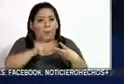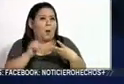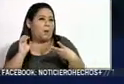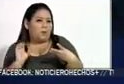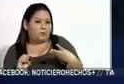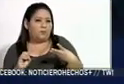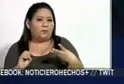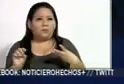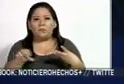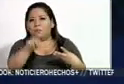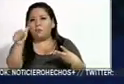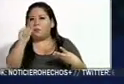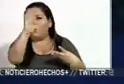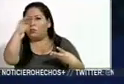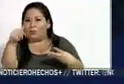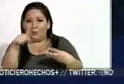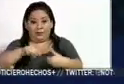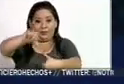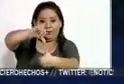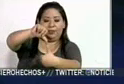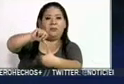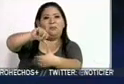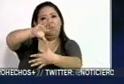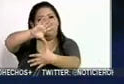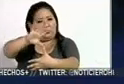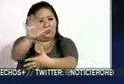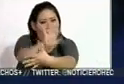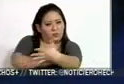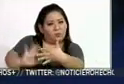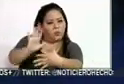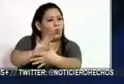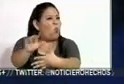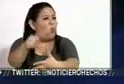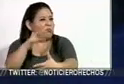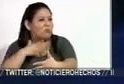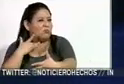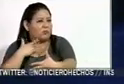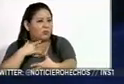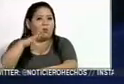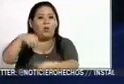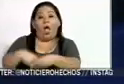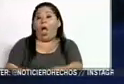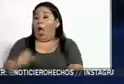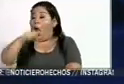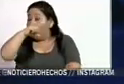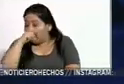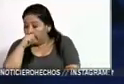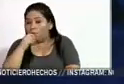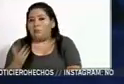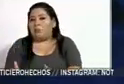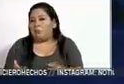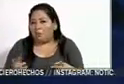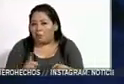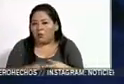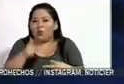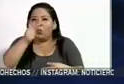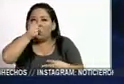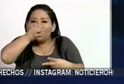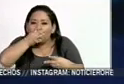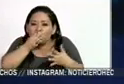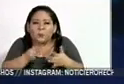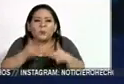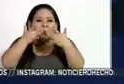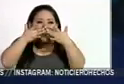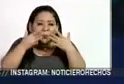países ya de nuestra región de América, ya son otros síntomas, ya se incluye el estornudo, ya se incluye también la secreción de la